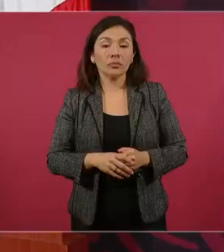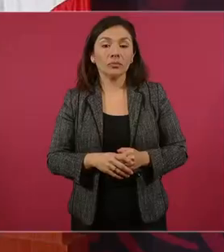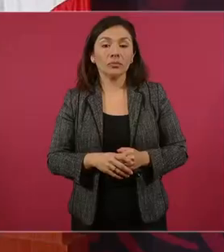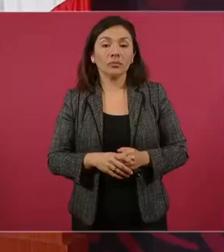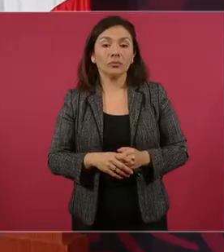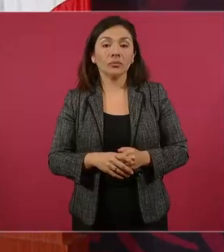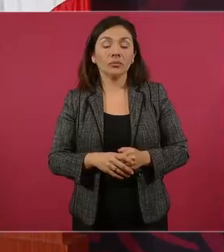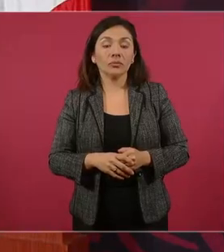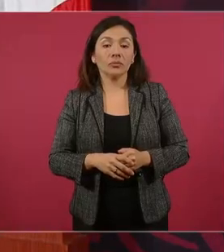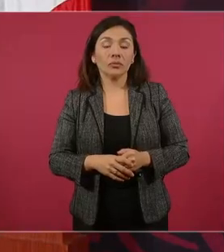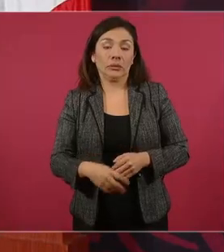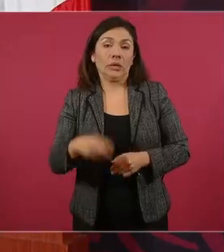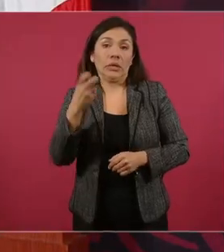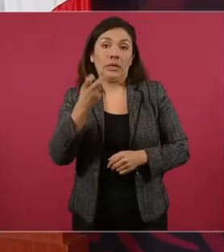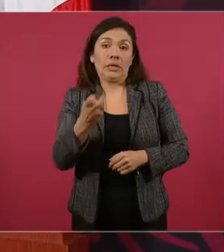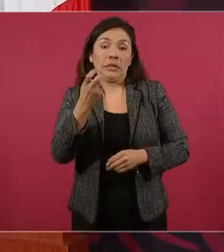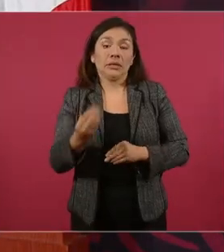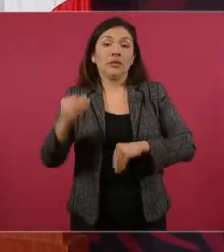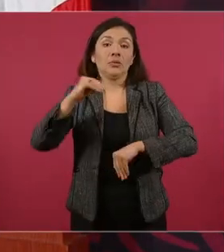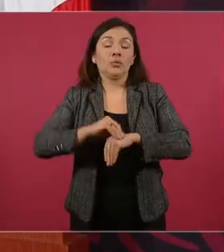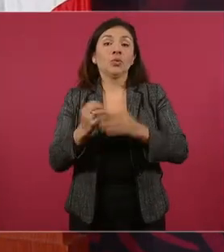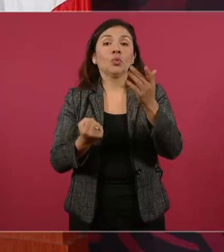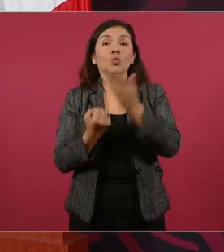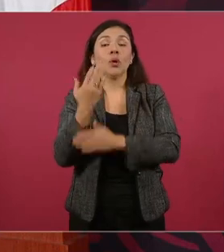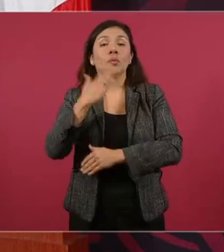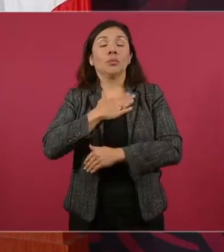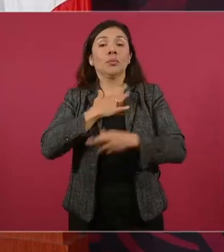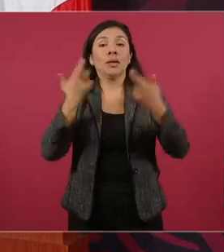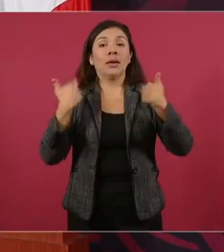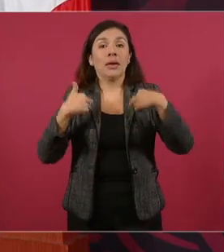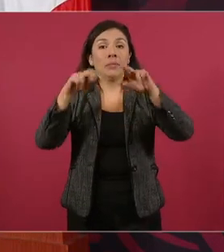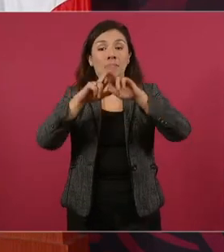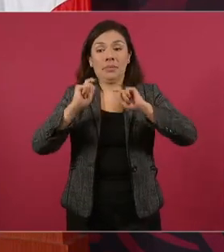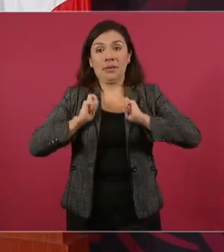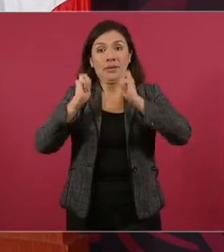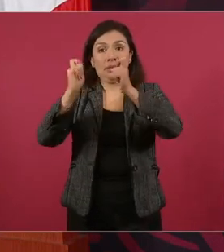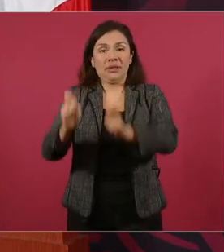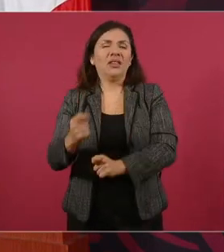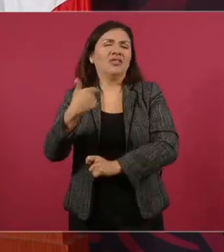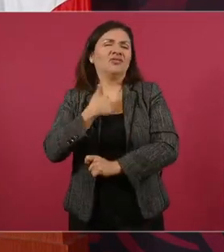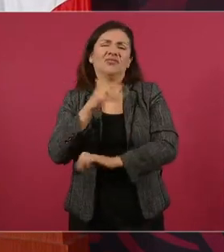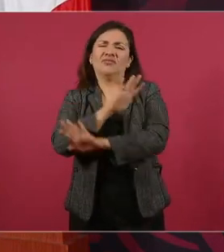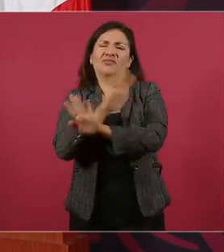como va a quedar como mi representante, porque yo ya no voy a